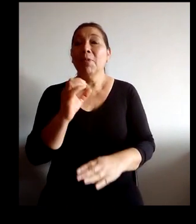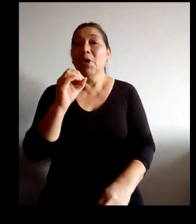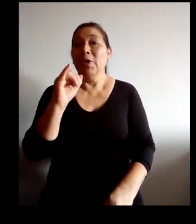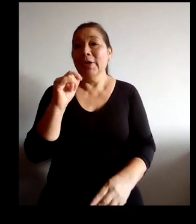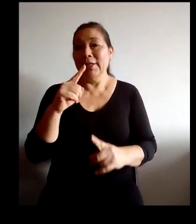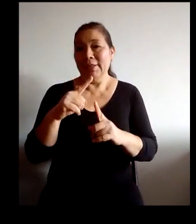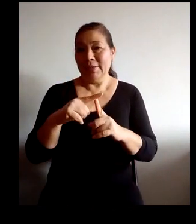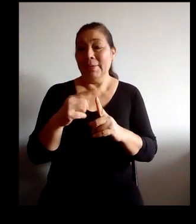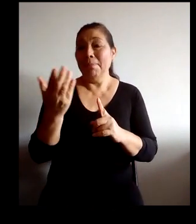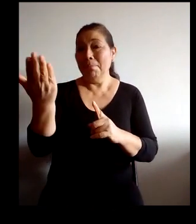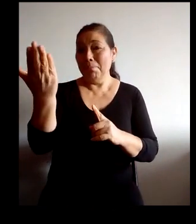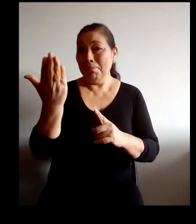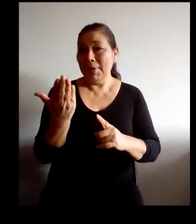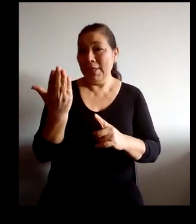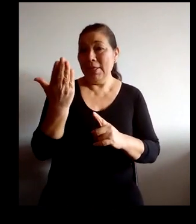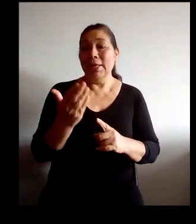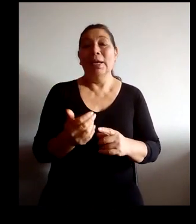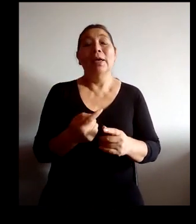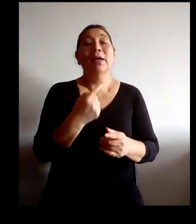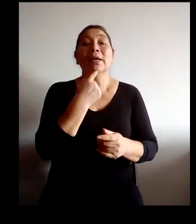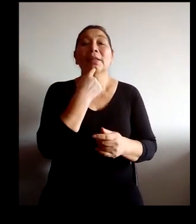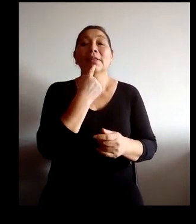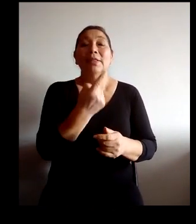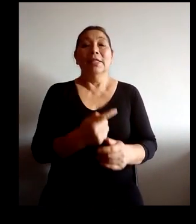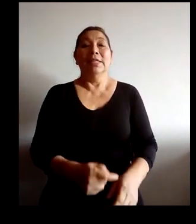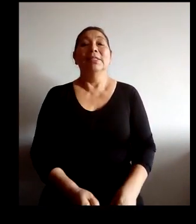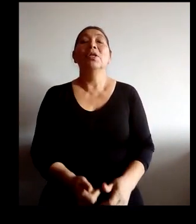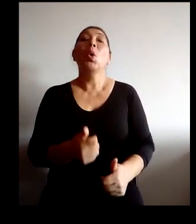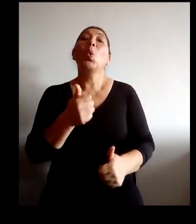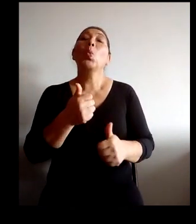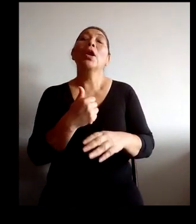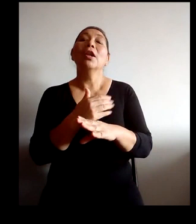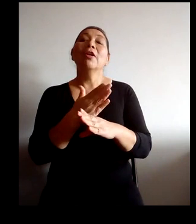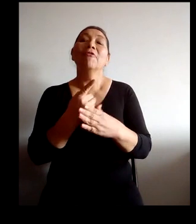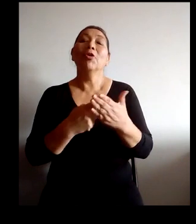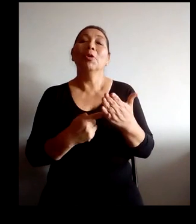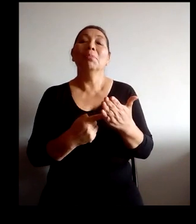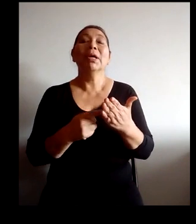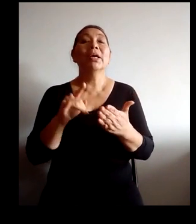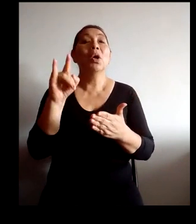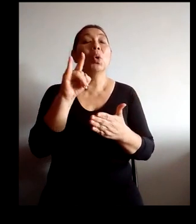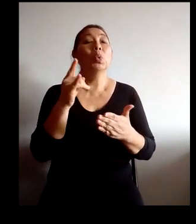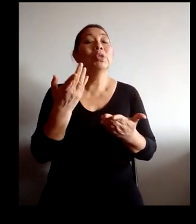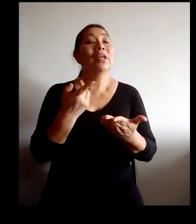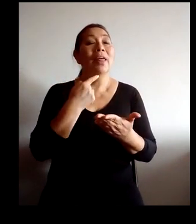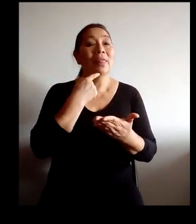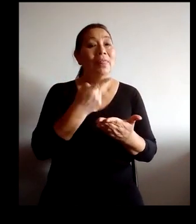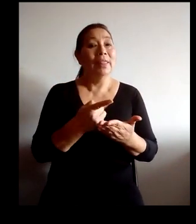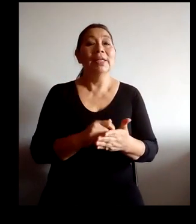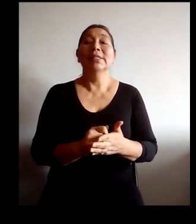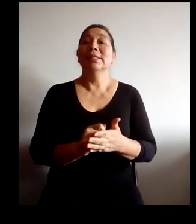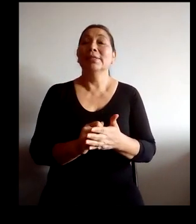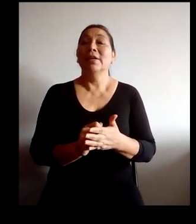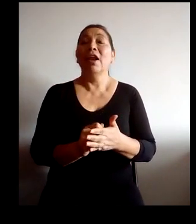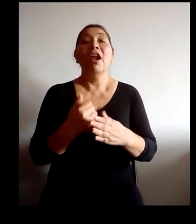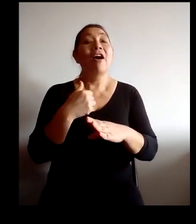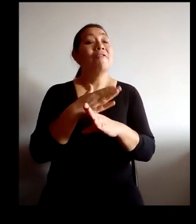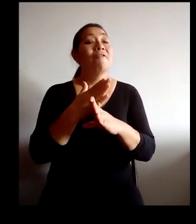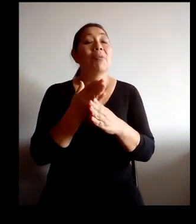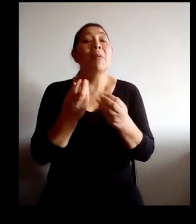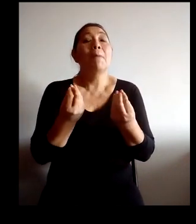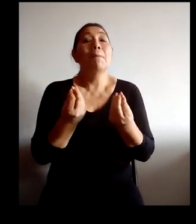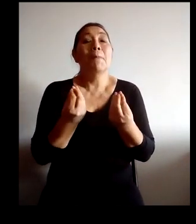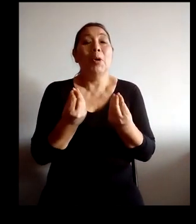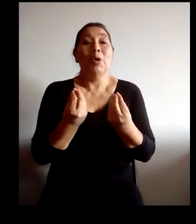usar, y reiteran y ratifican que es la metodología porque es el método estandarizado para el diagnóstico de la neumoconiosis. Y referente a la